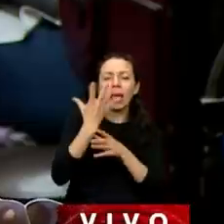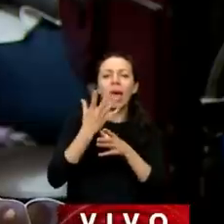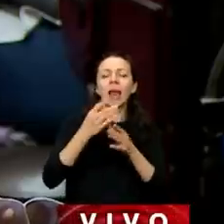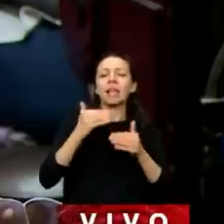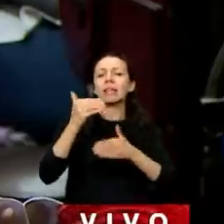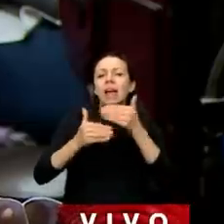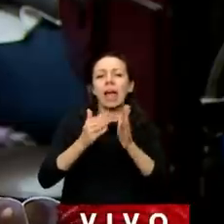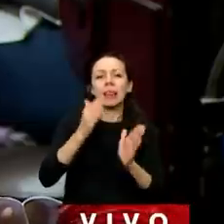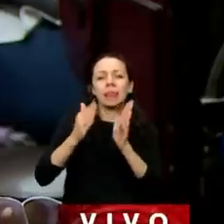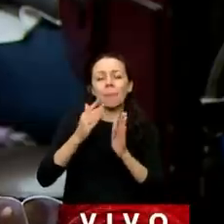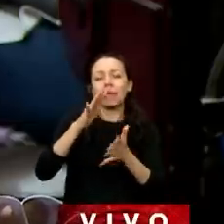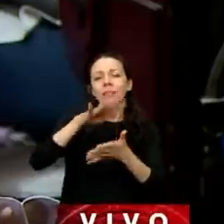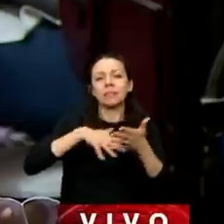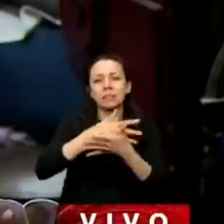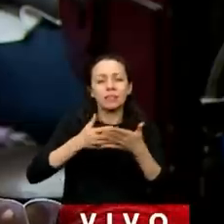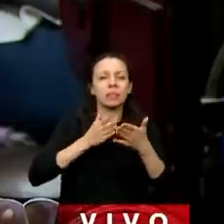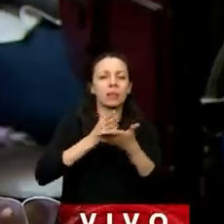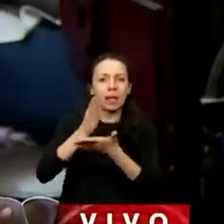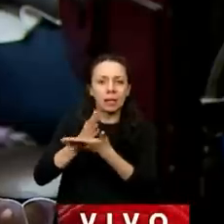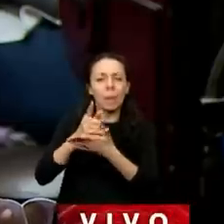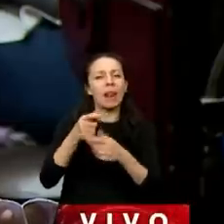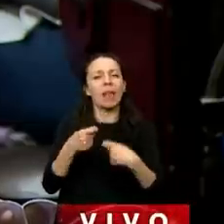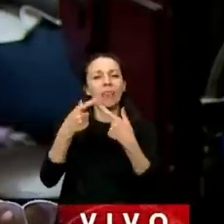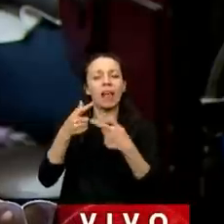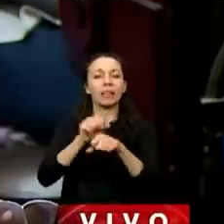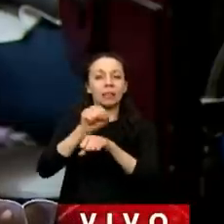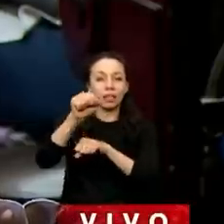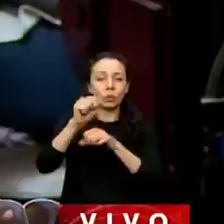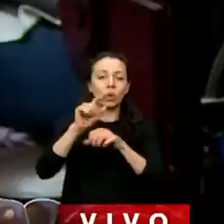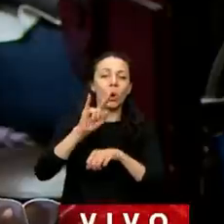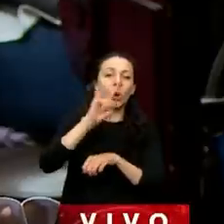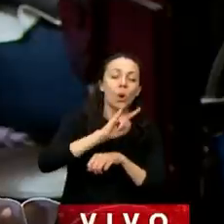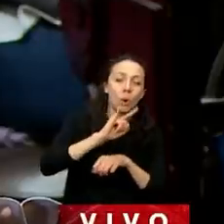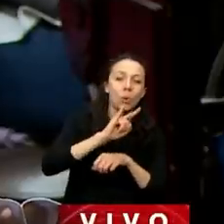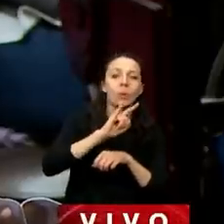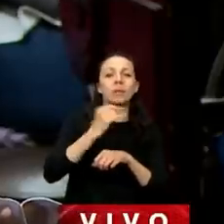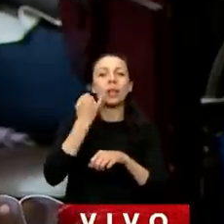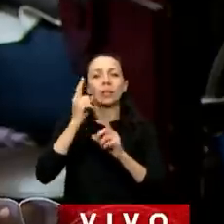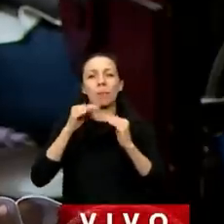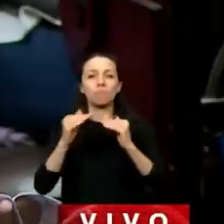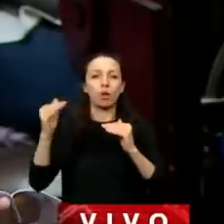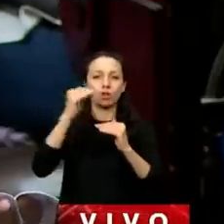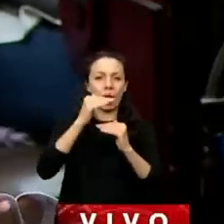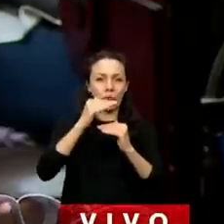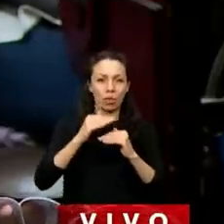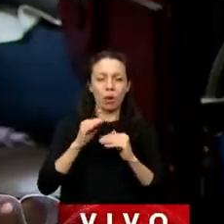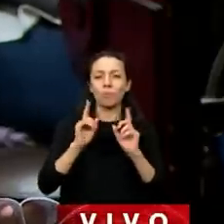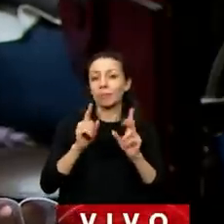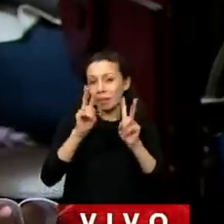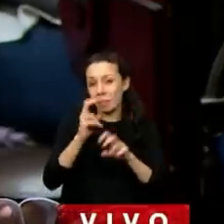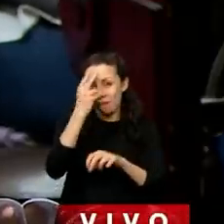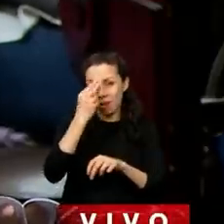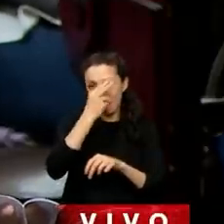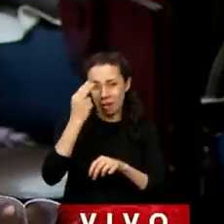curricular para alcanzar títulos de grado y de posgrado universitarios en la materia.